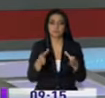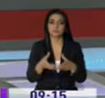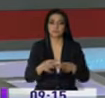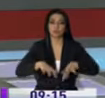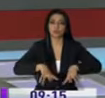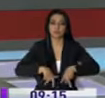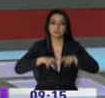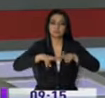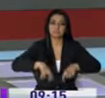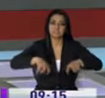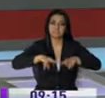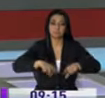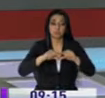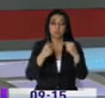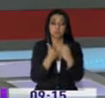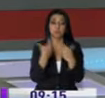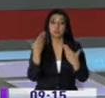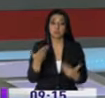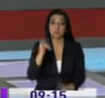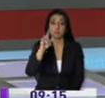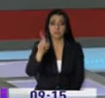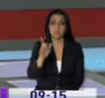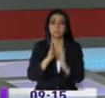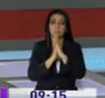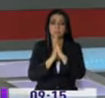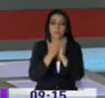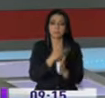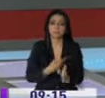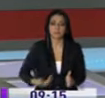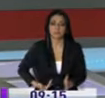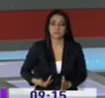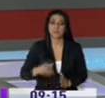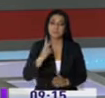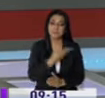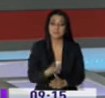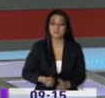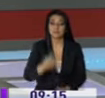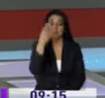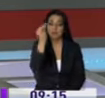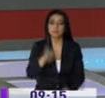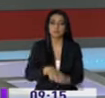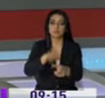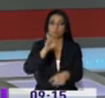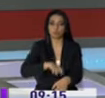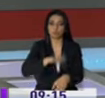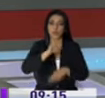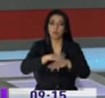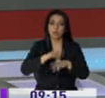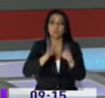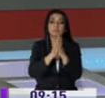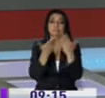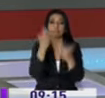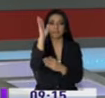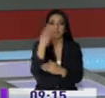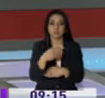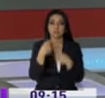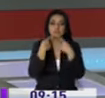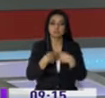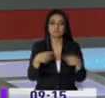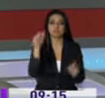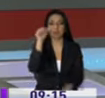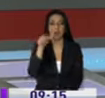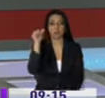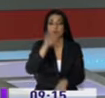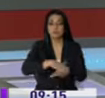y de Izquierda Democrática piden la renuncia del vicepresidente Jorge Glass tras los audios difundidos por un medio brasileño en torno a los escándalos